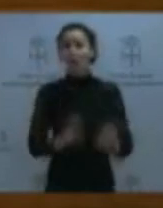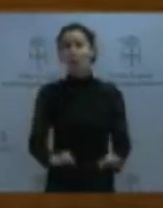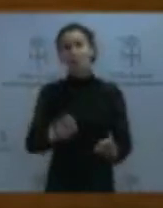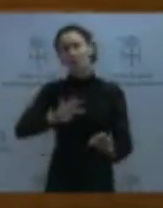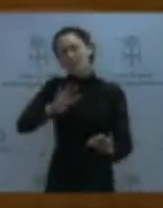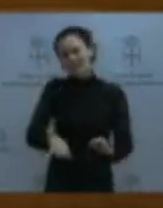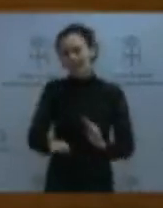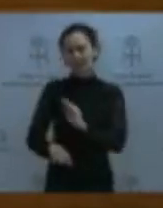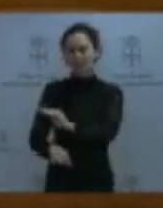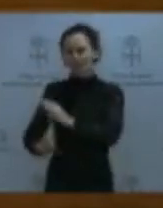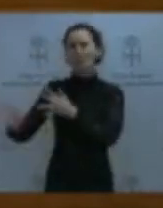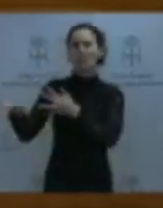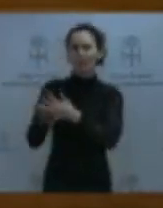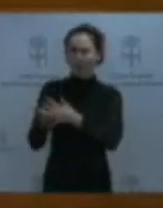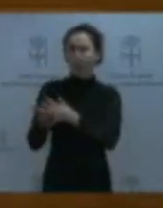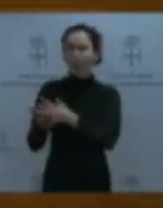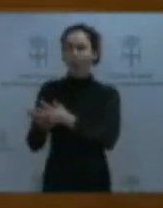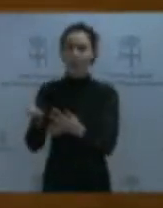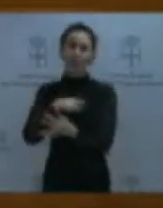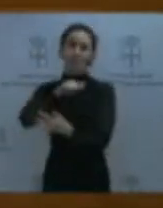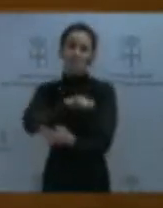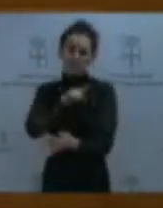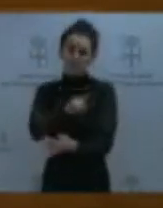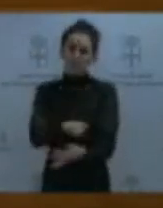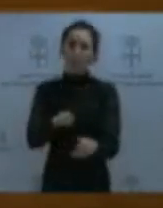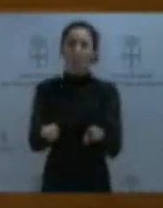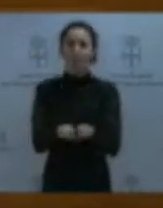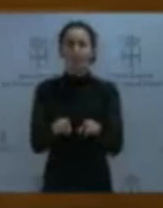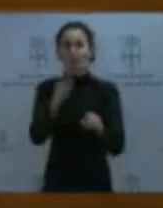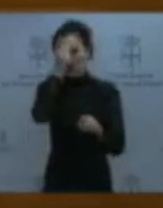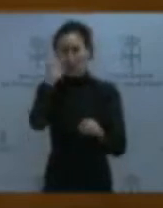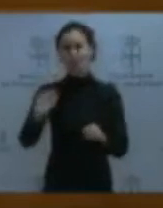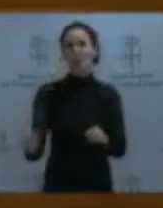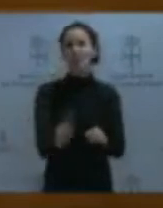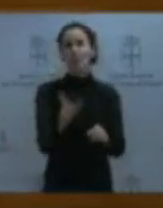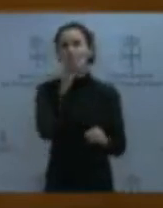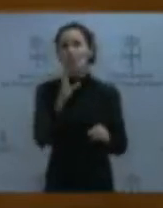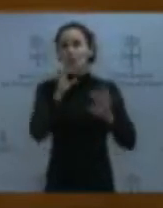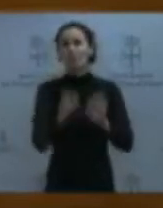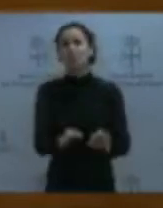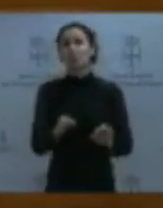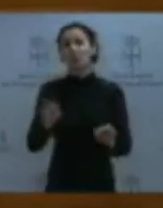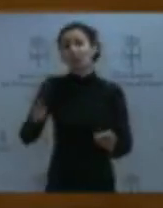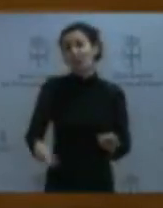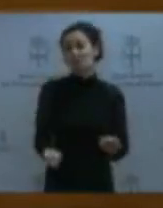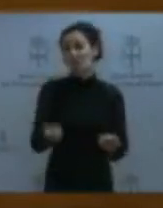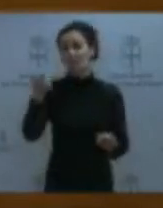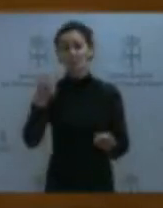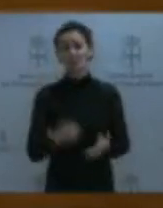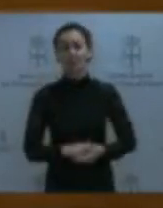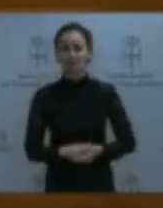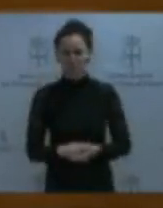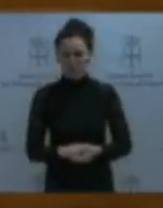por supuesto, al resto del conjunto. No dejar a ninguna mitad atrás. Esto les da igual, porque en Cataluña nada tienen.